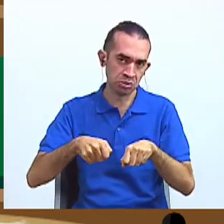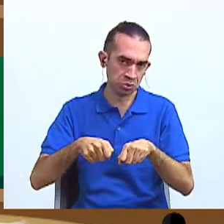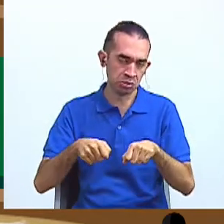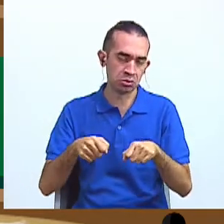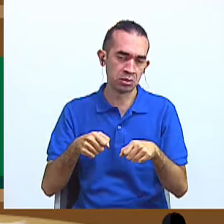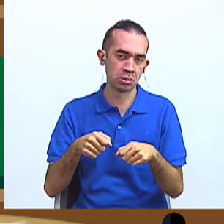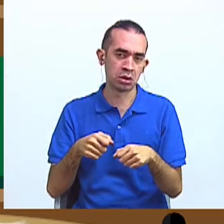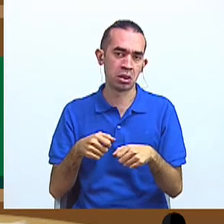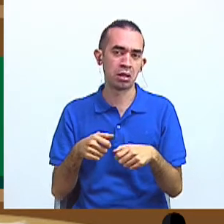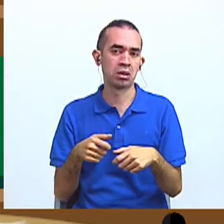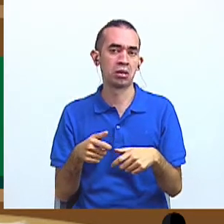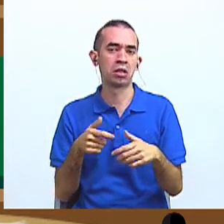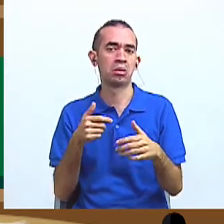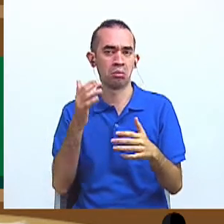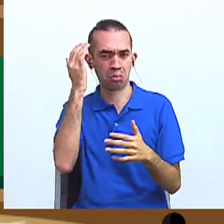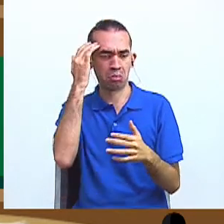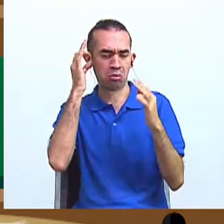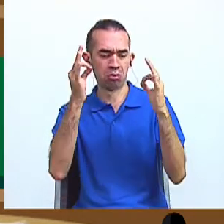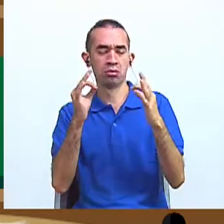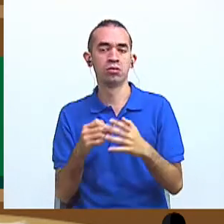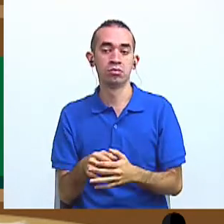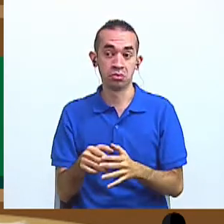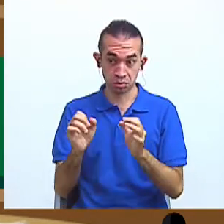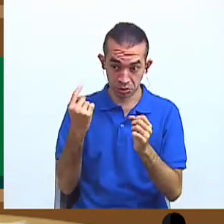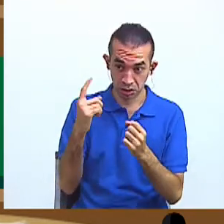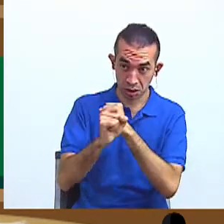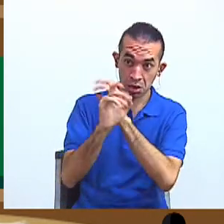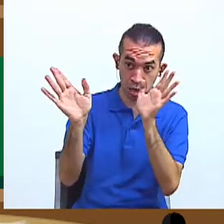conocimientos. ¿Estamos claros, Luis?